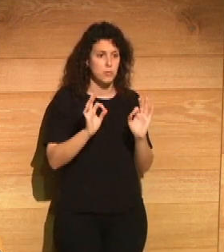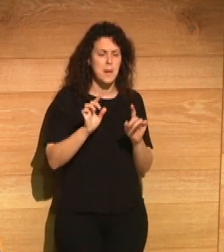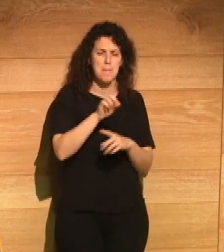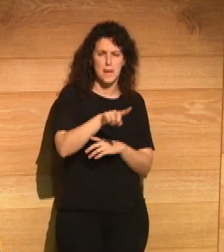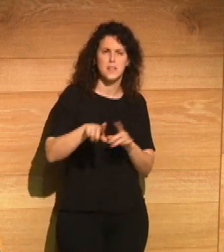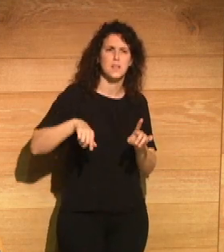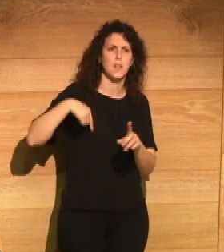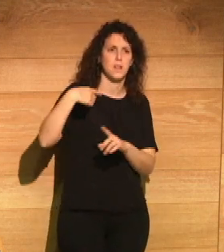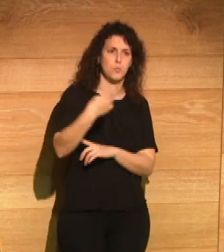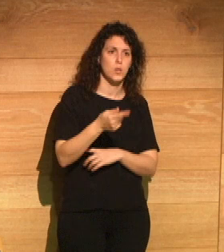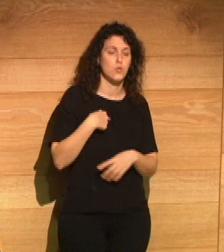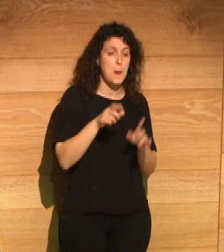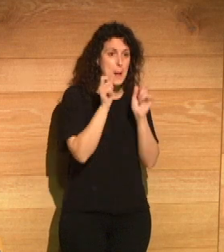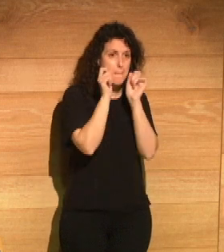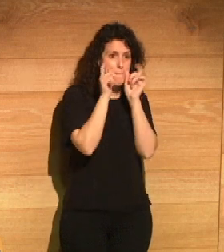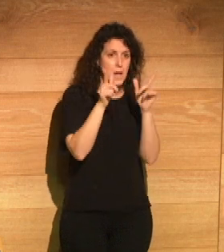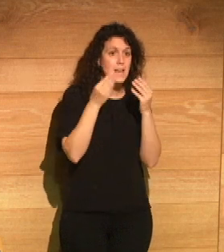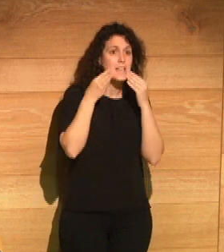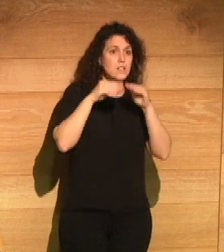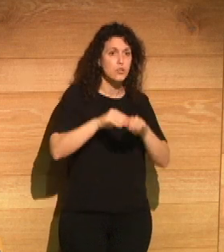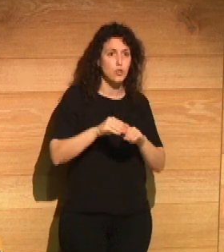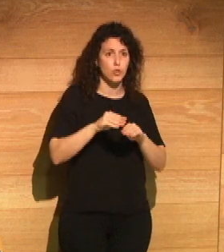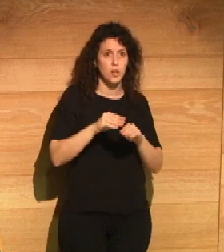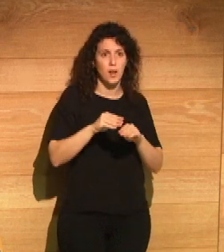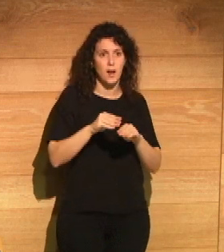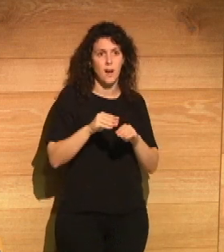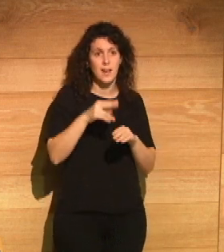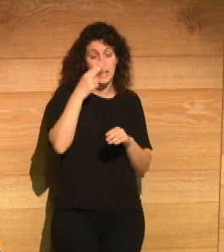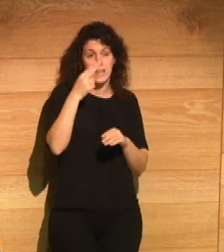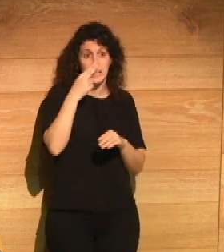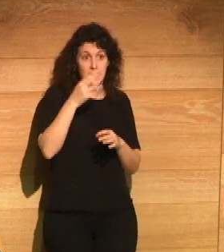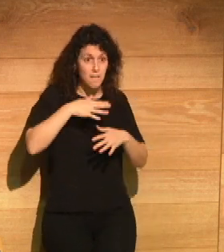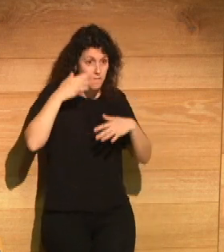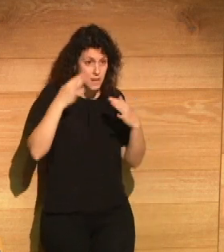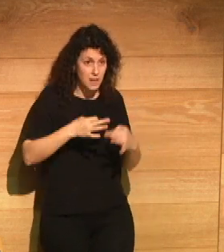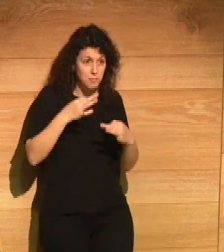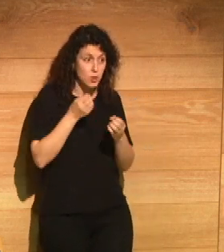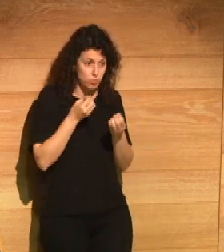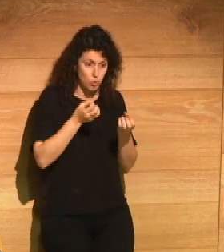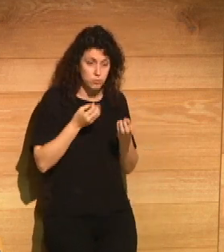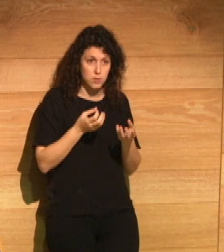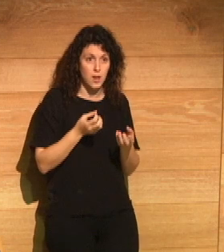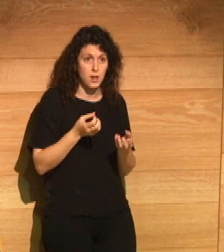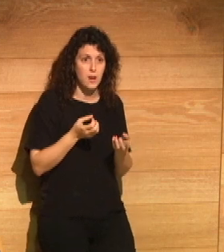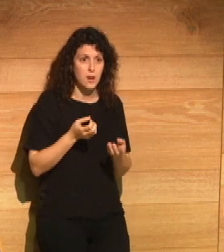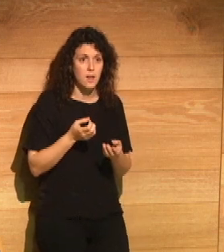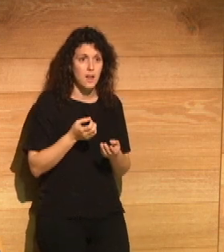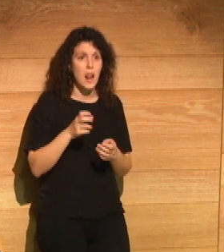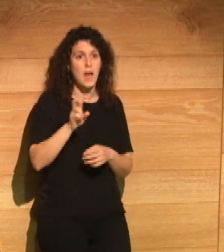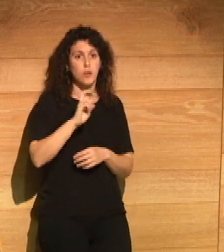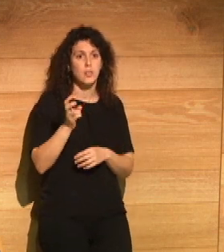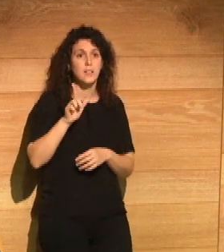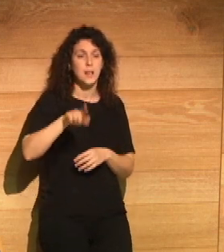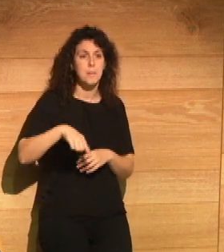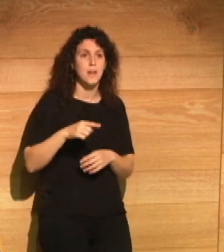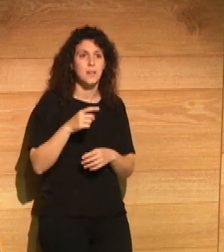después, me di cuenta que la historia que me interesaba verdaderamente contar, la otra también me interesaba